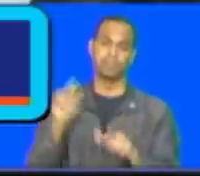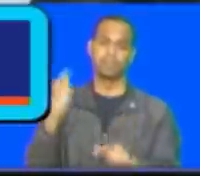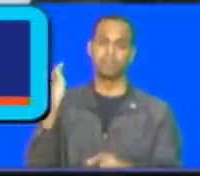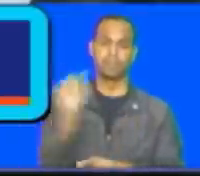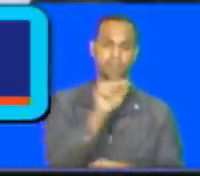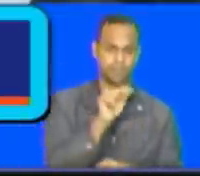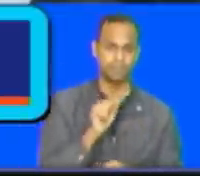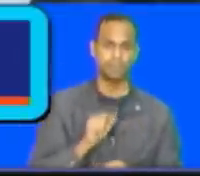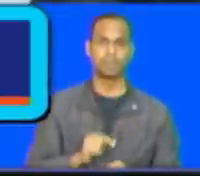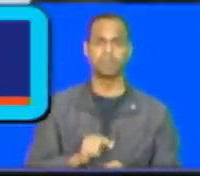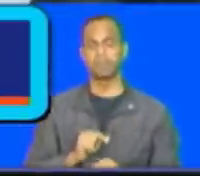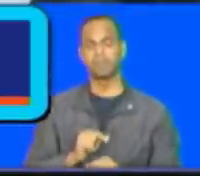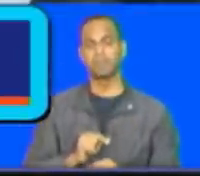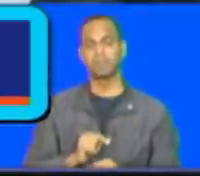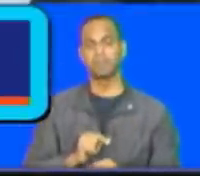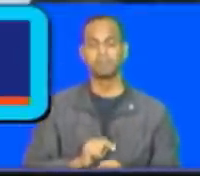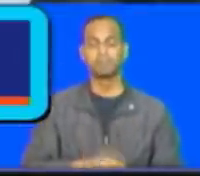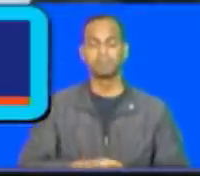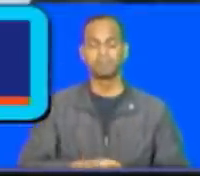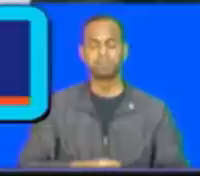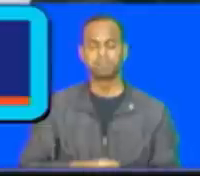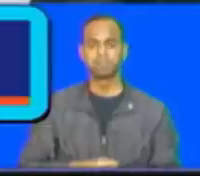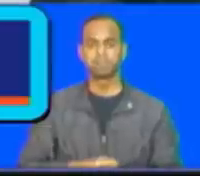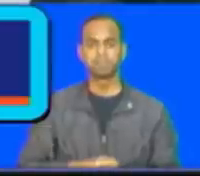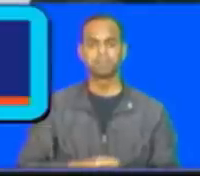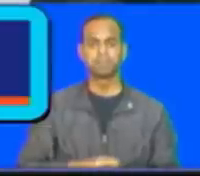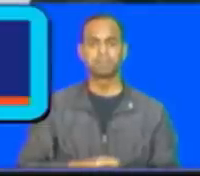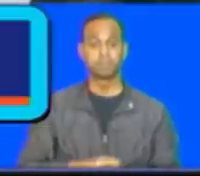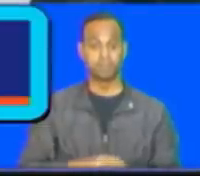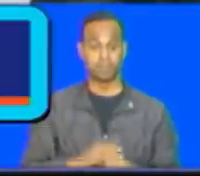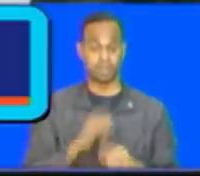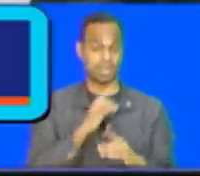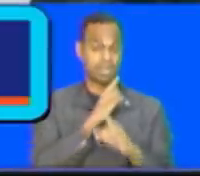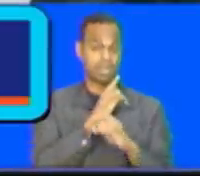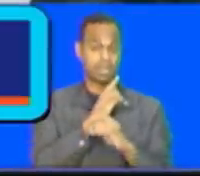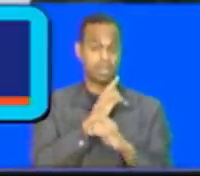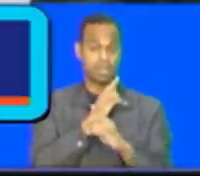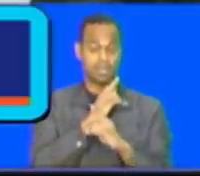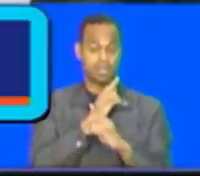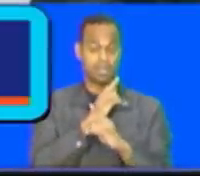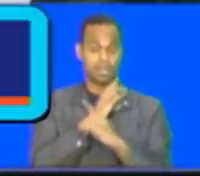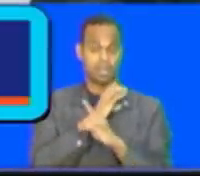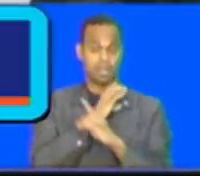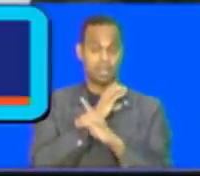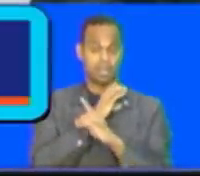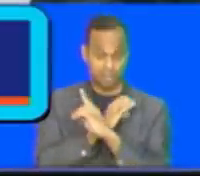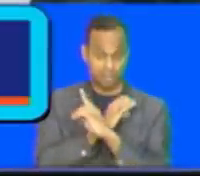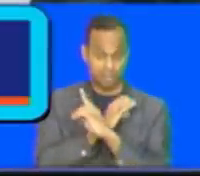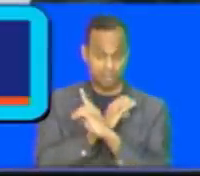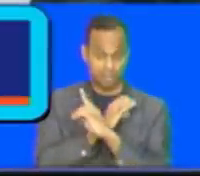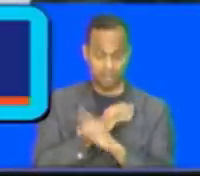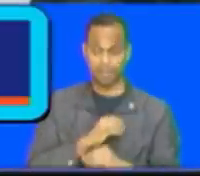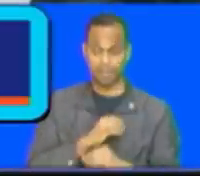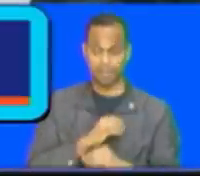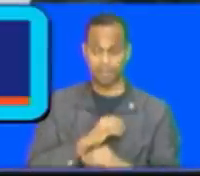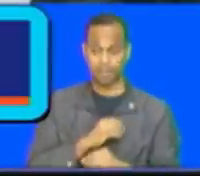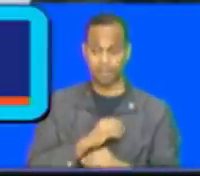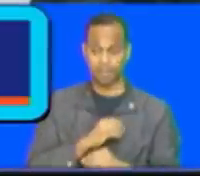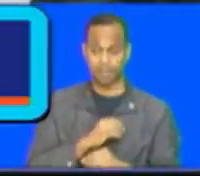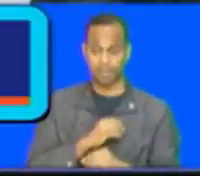ocurren este tipo de situaciones. Defensa Civil, con el concurso de otras